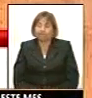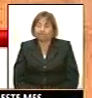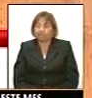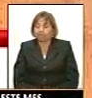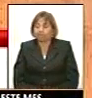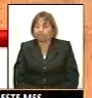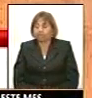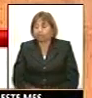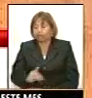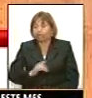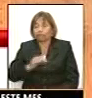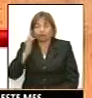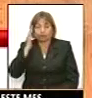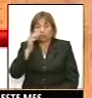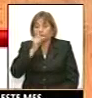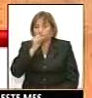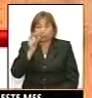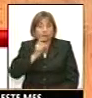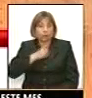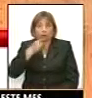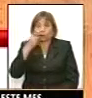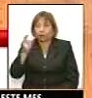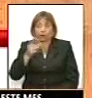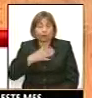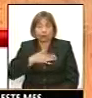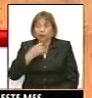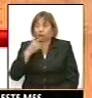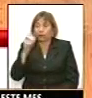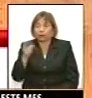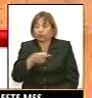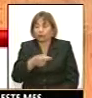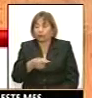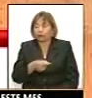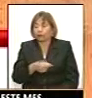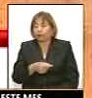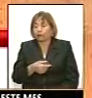Y yo sé que cuando él aclara, dice, no, yo no he dicho que mis policías son.